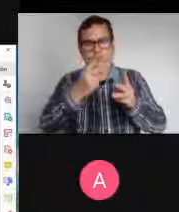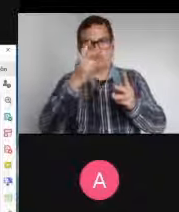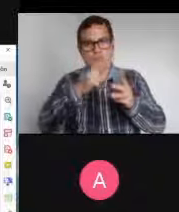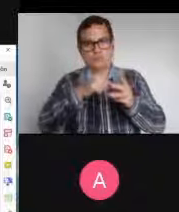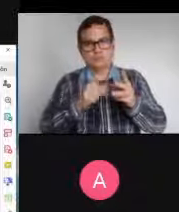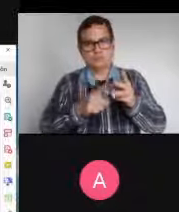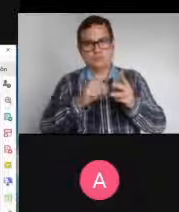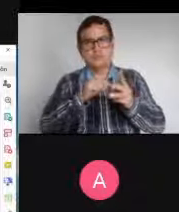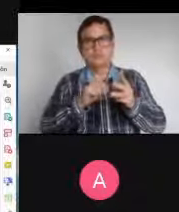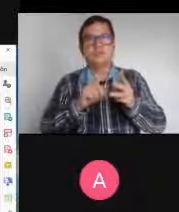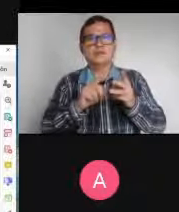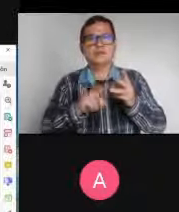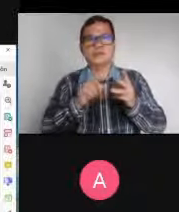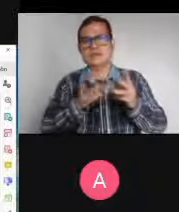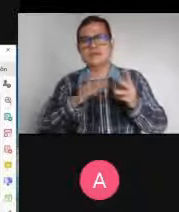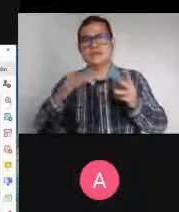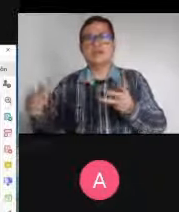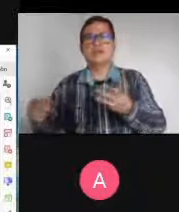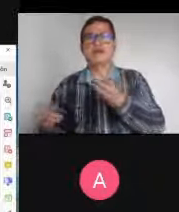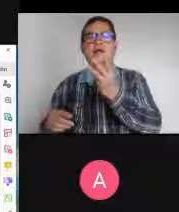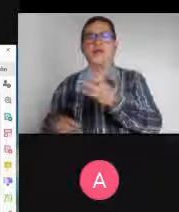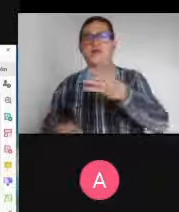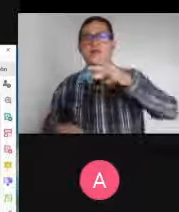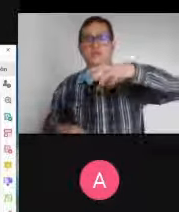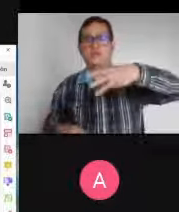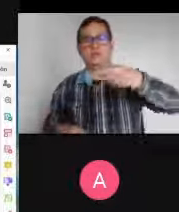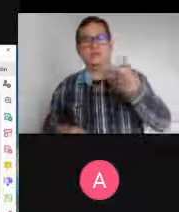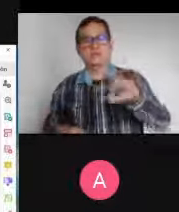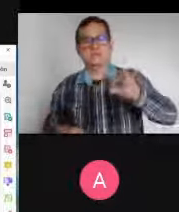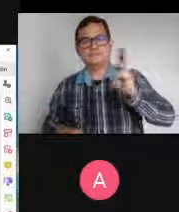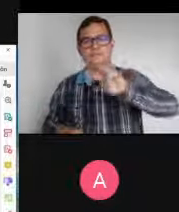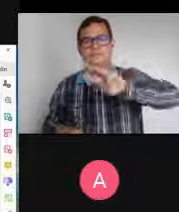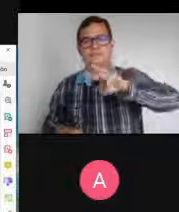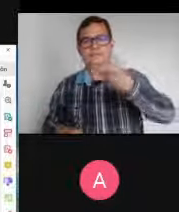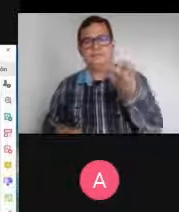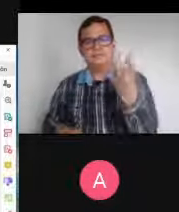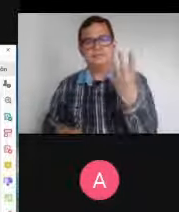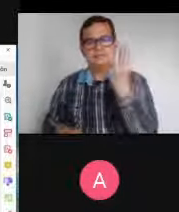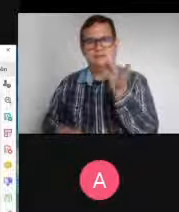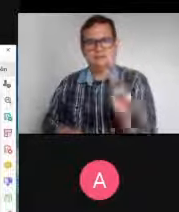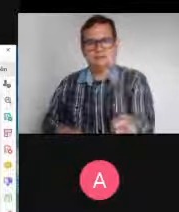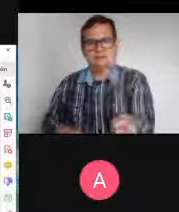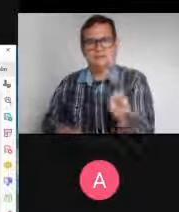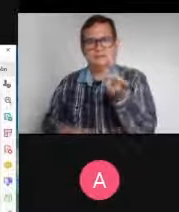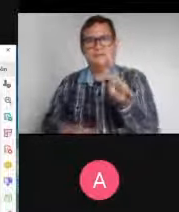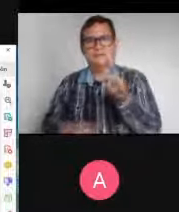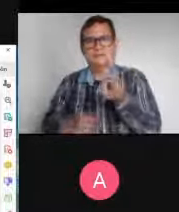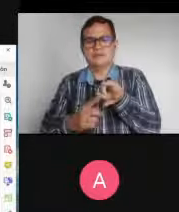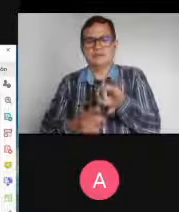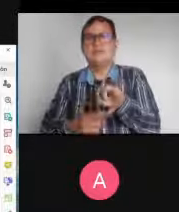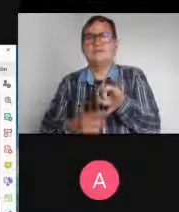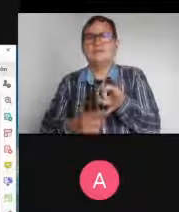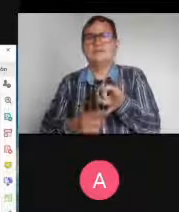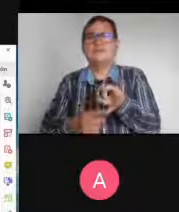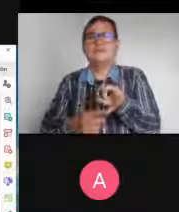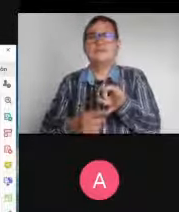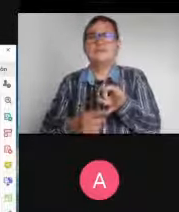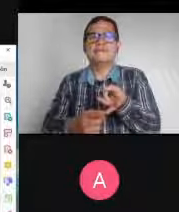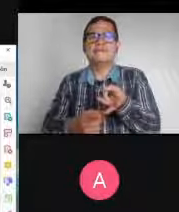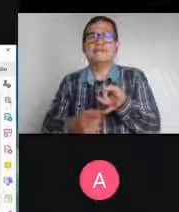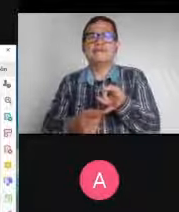parte derecha pues vemos un diagrama del potenciómetro como tal. Entonces la terminal del centro, es el que llega a la